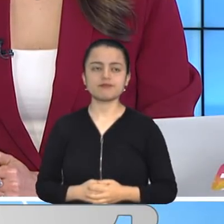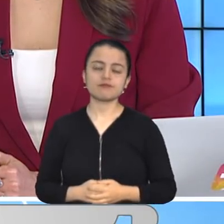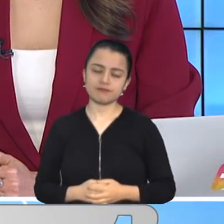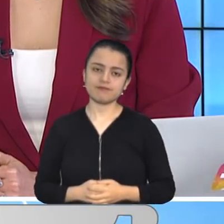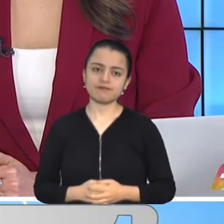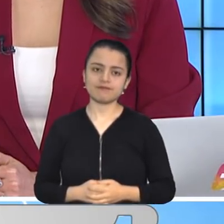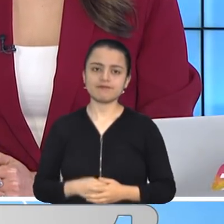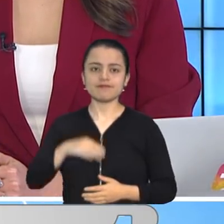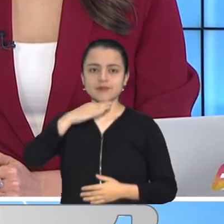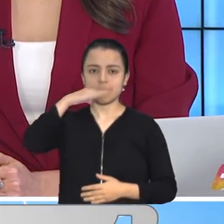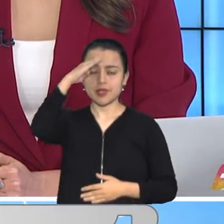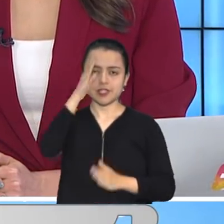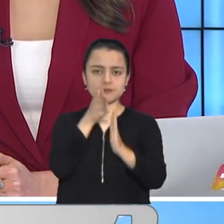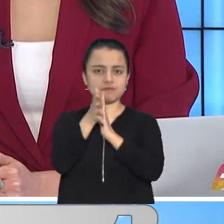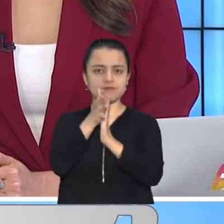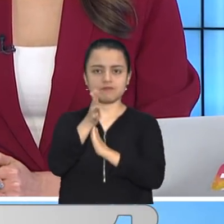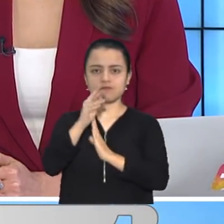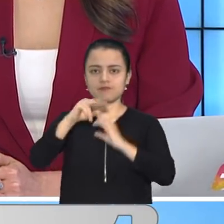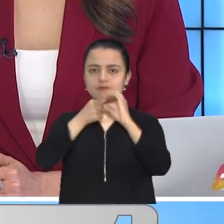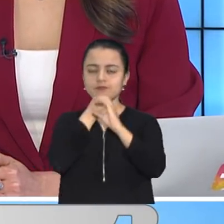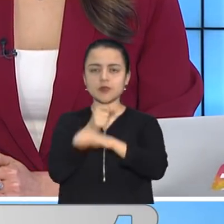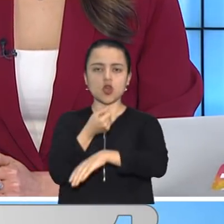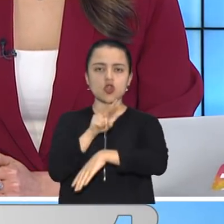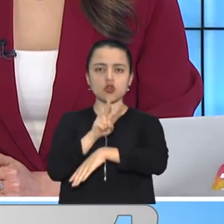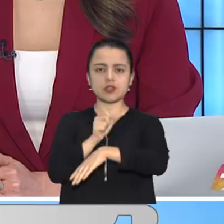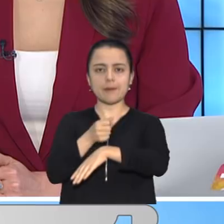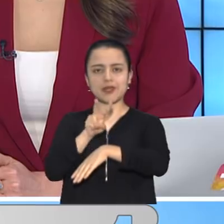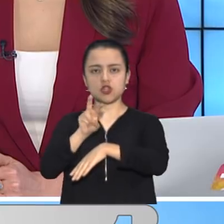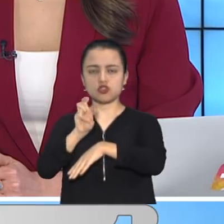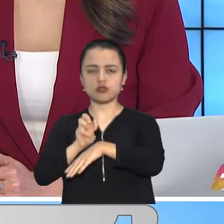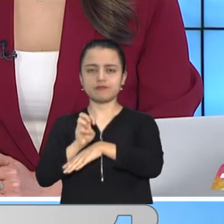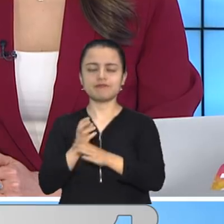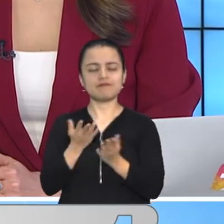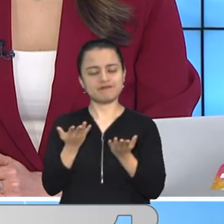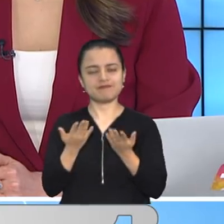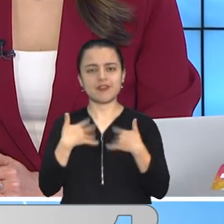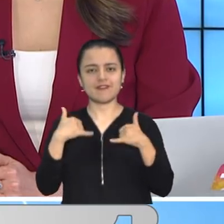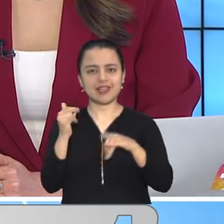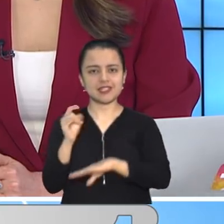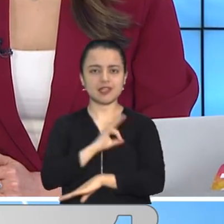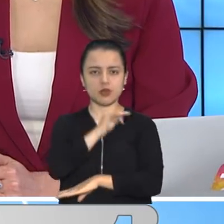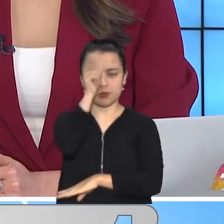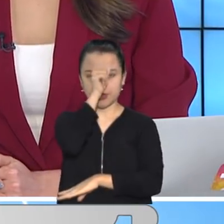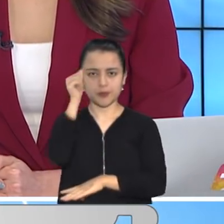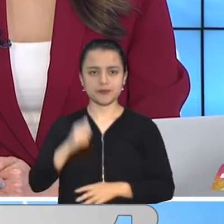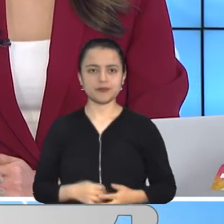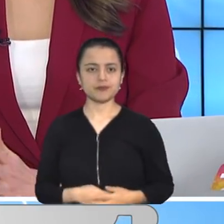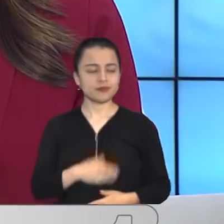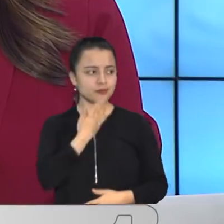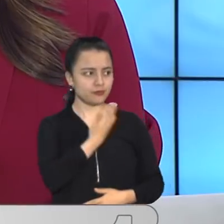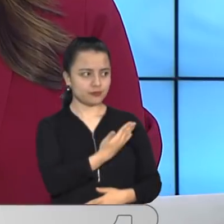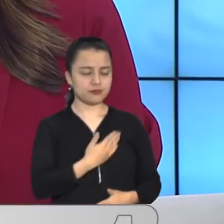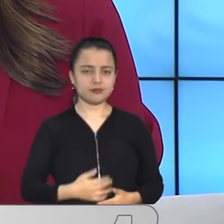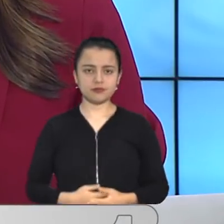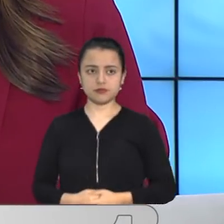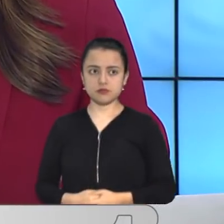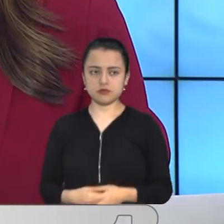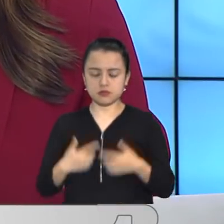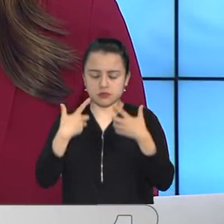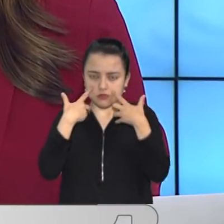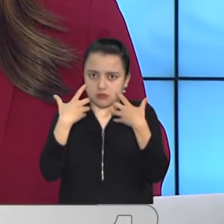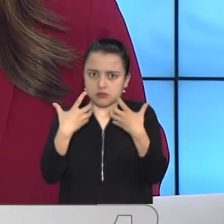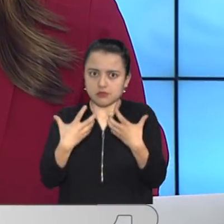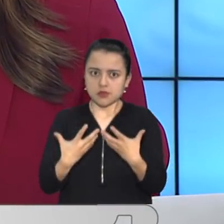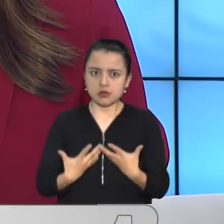Es todo desde Medellín a las 2:28 del mediodía. Yusi Chaparro, Noticentro 1CMI. Feliz fin de semana. Yusi, muchas gracias. Hay consternación